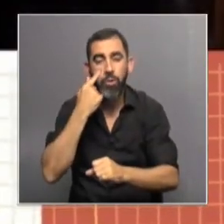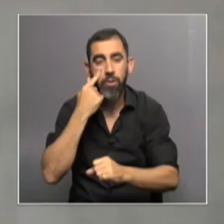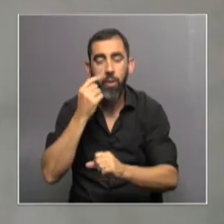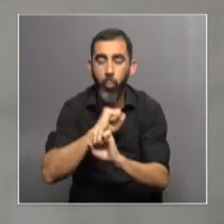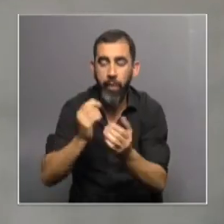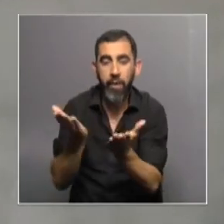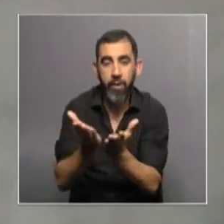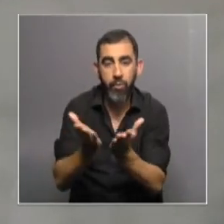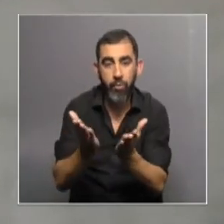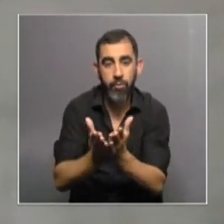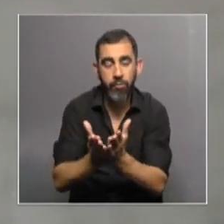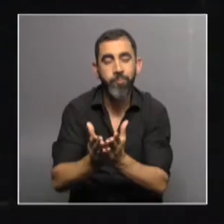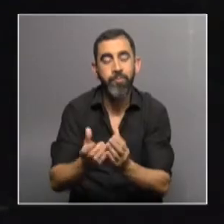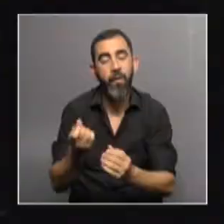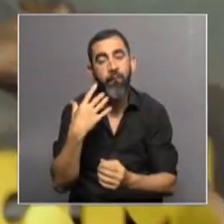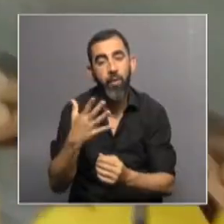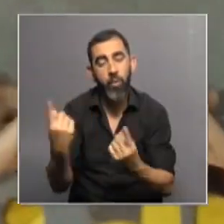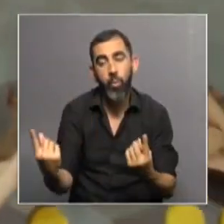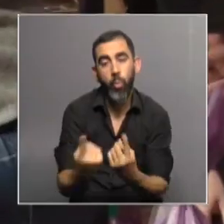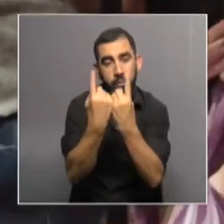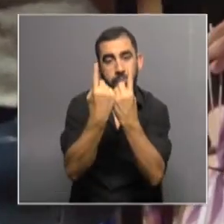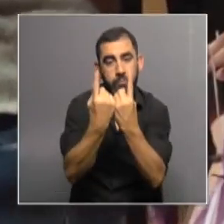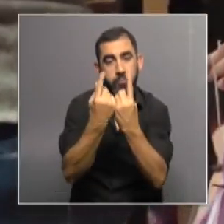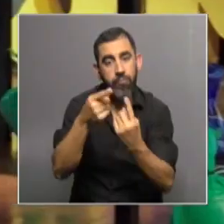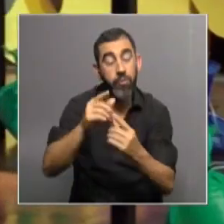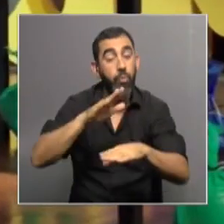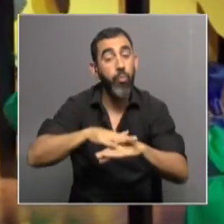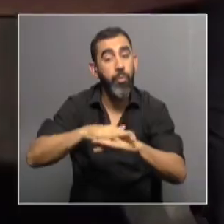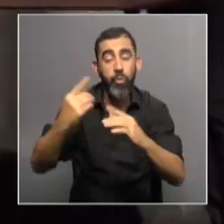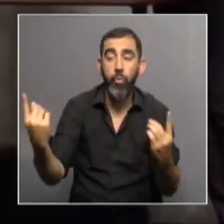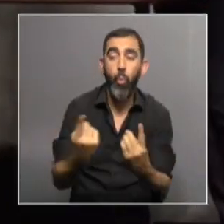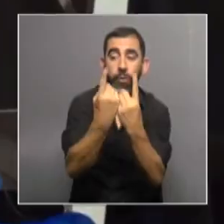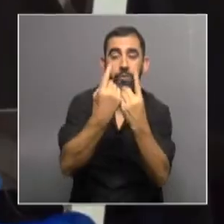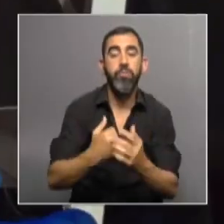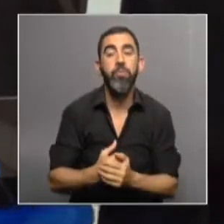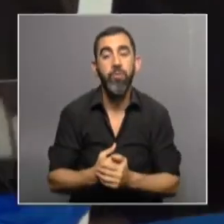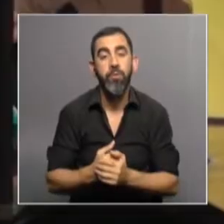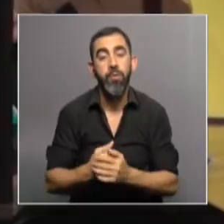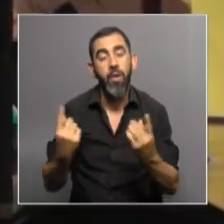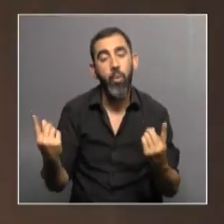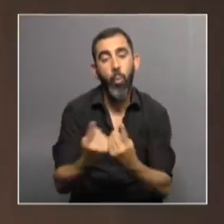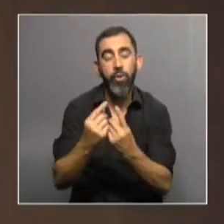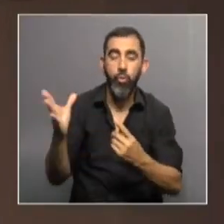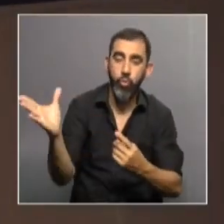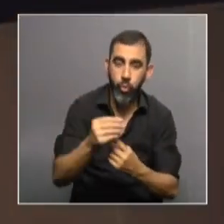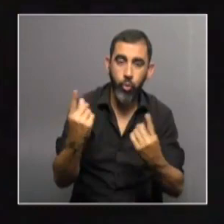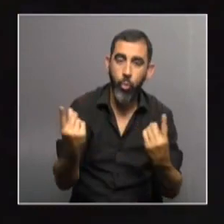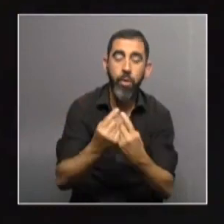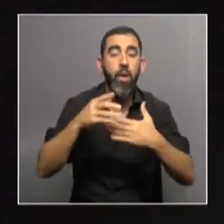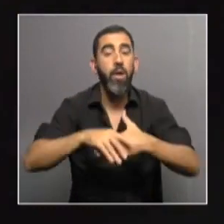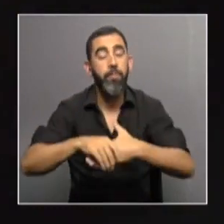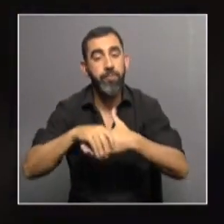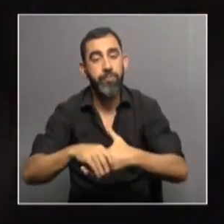estudiar valoramos especialmente el encuentro porque esta es una instancia para encontrarnos para encontrarnos todos para encontrarnos con los amigos